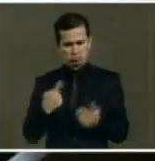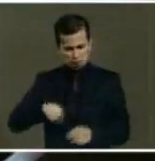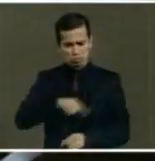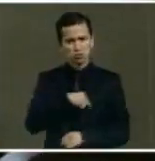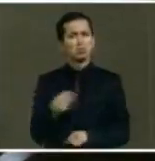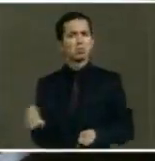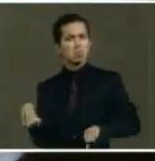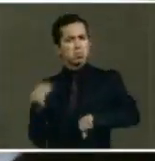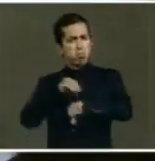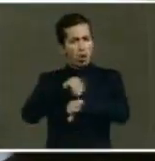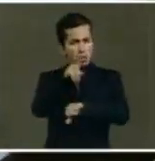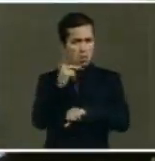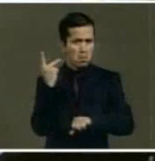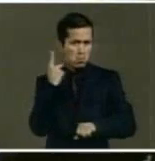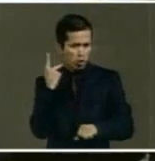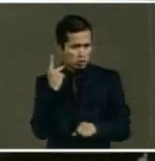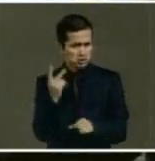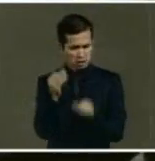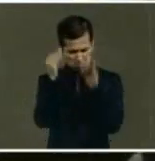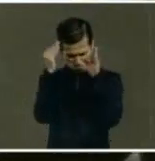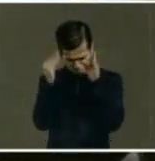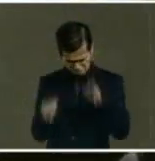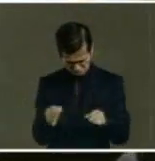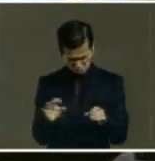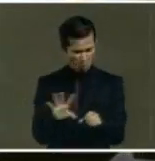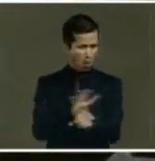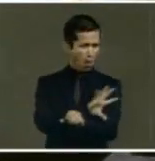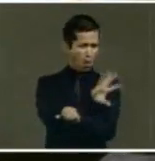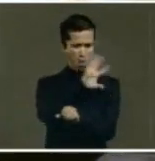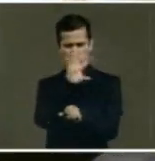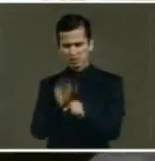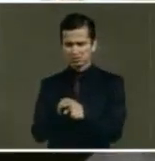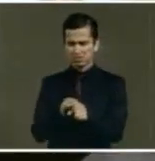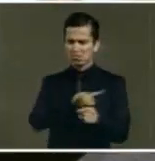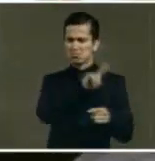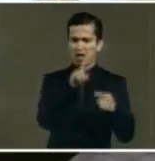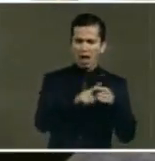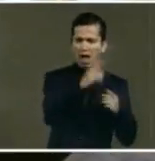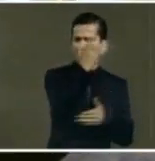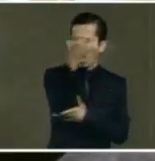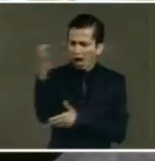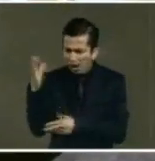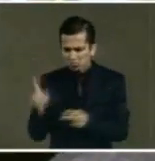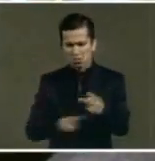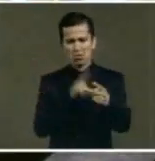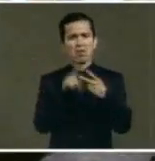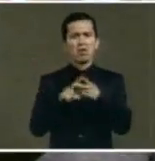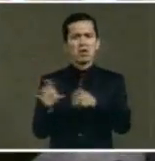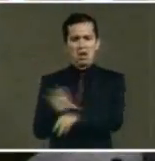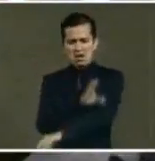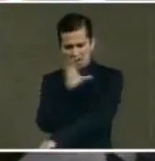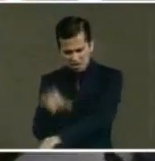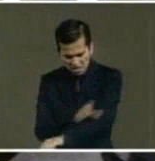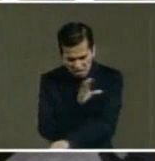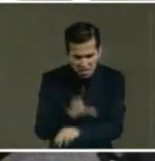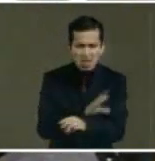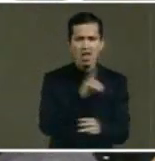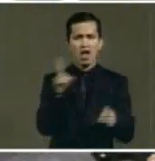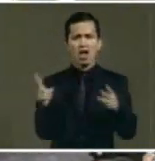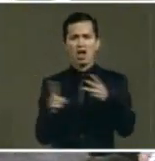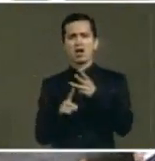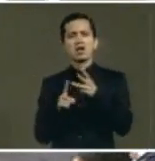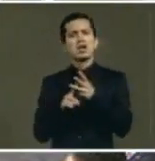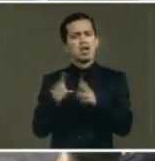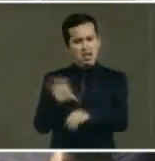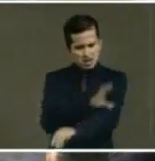una política que abarca desde el Proárbol hasta la promoción de energía renovable, los programas de eficiencia y ahorro